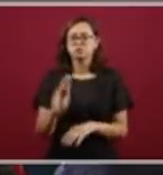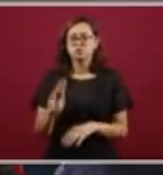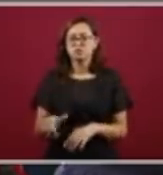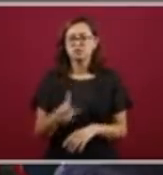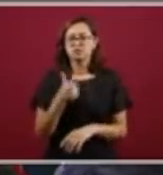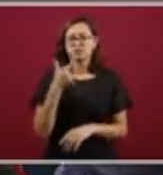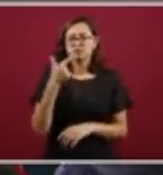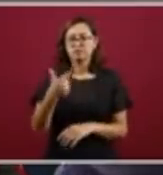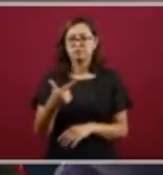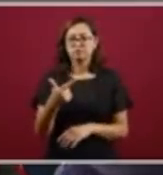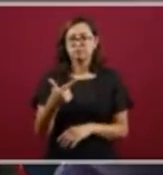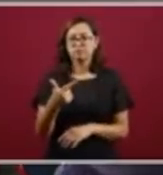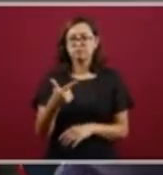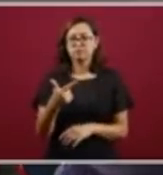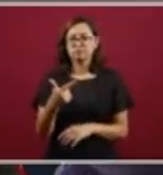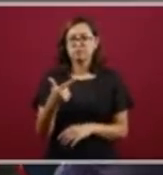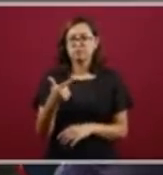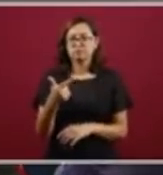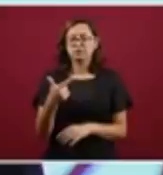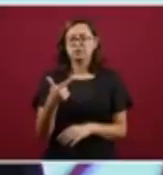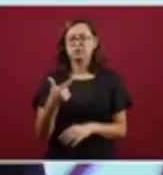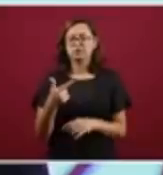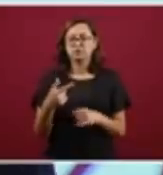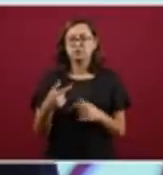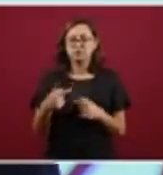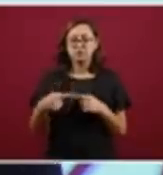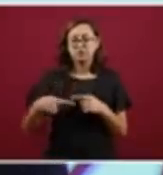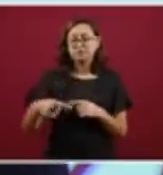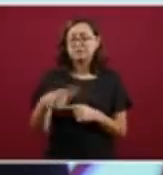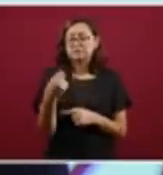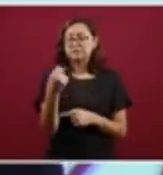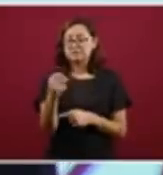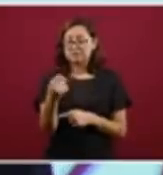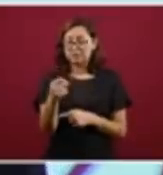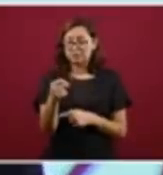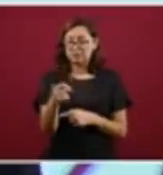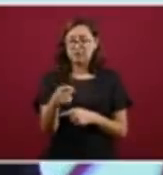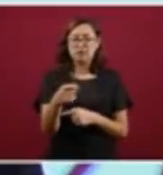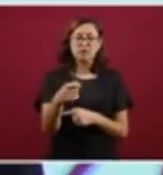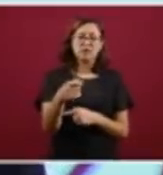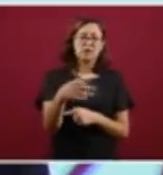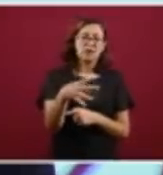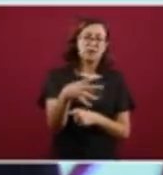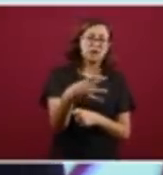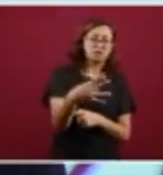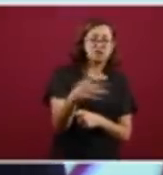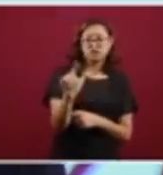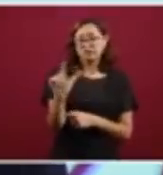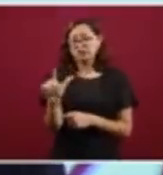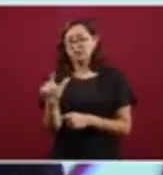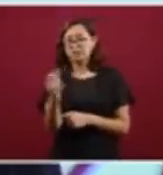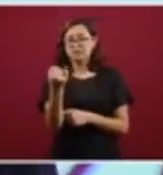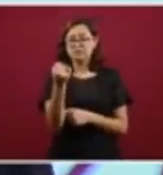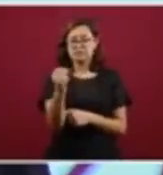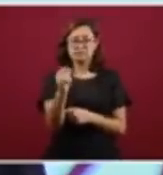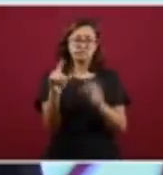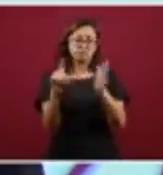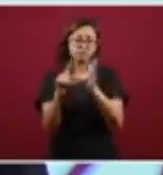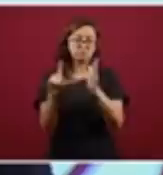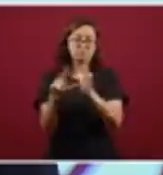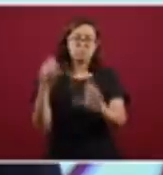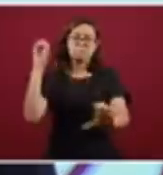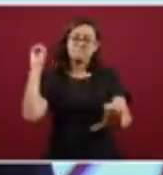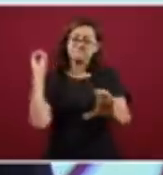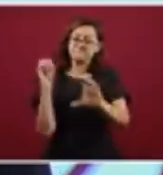575,697 lo va a recibir a mediados de septiembre, entre el 14 y el 17 de septiembre, en la tarjeta de